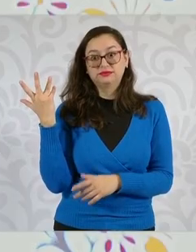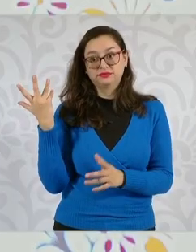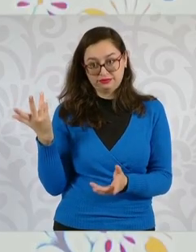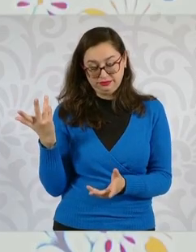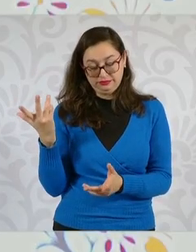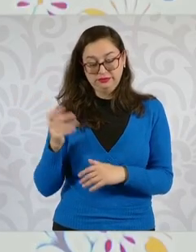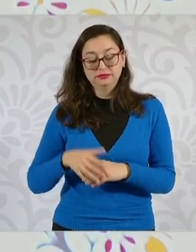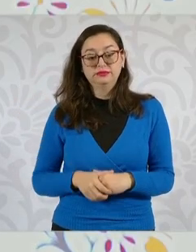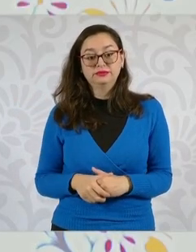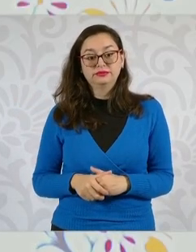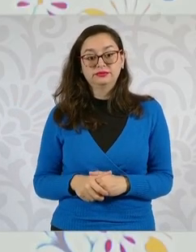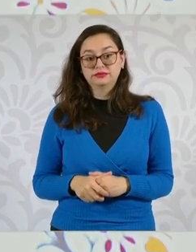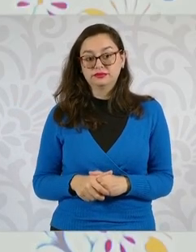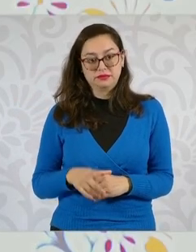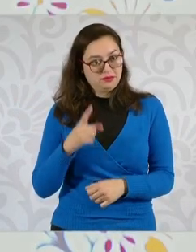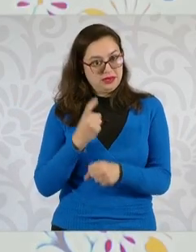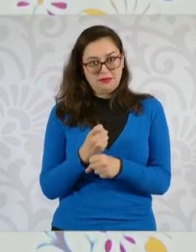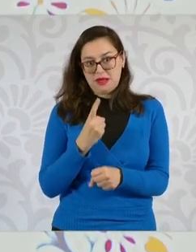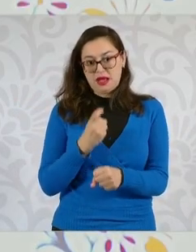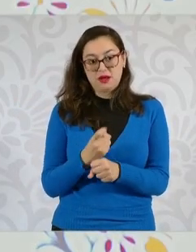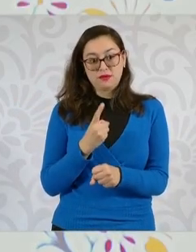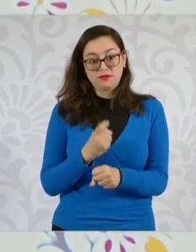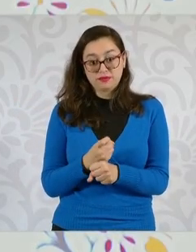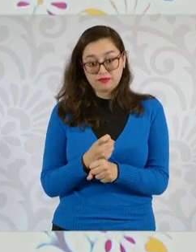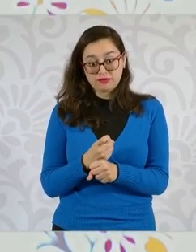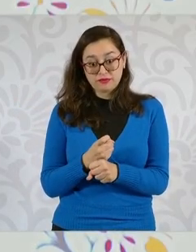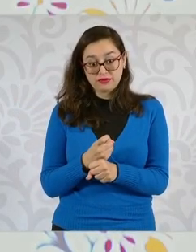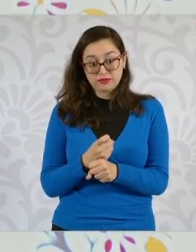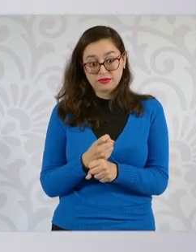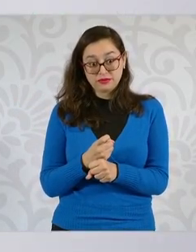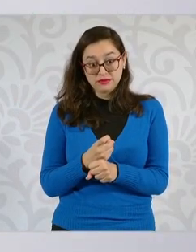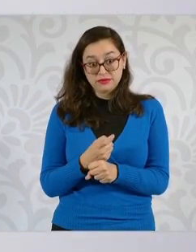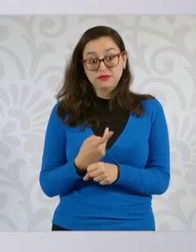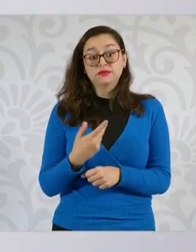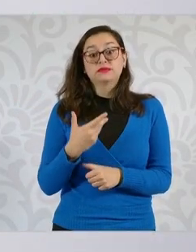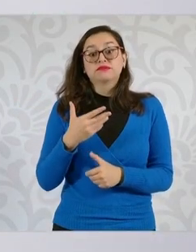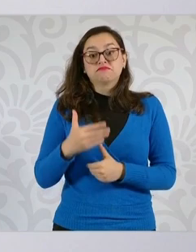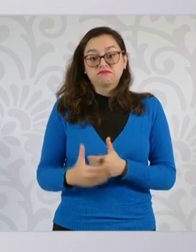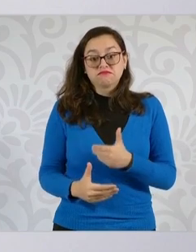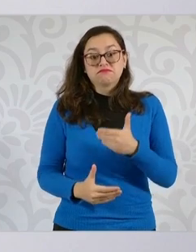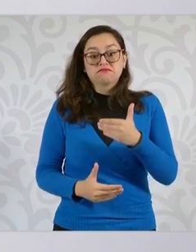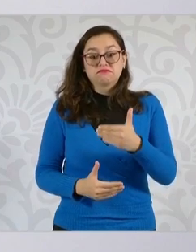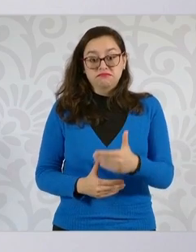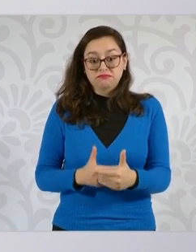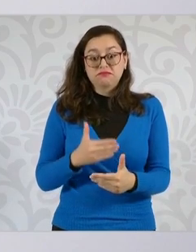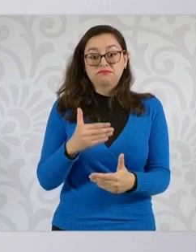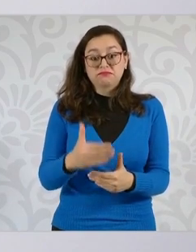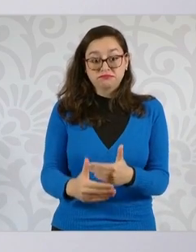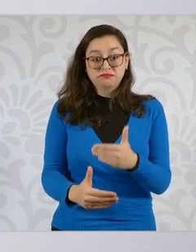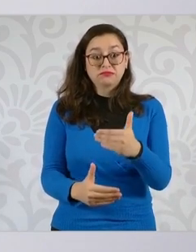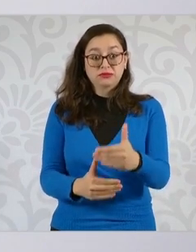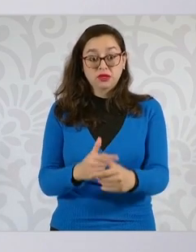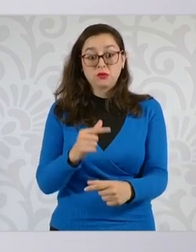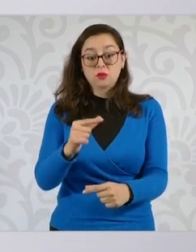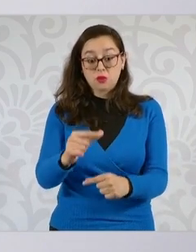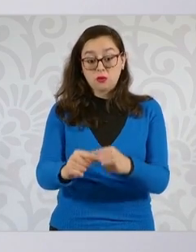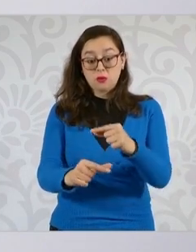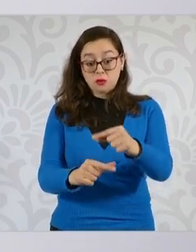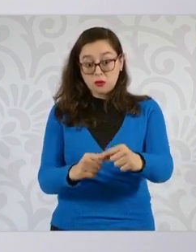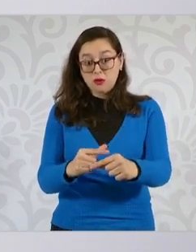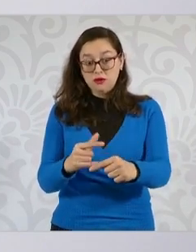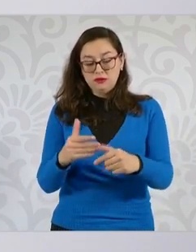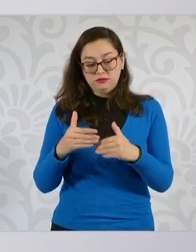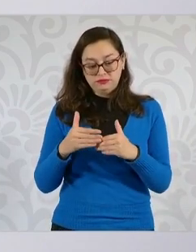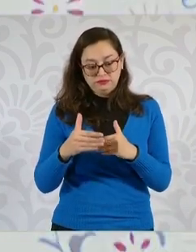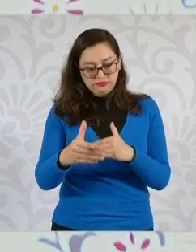jueces federales pero la reforma establece un tiempo